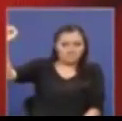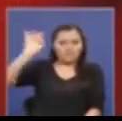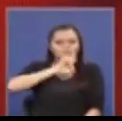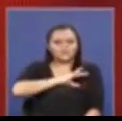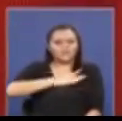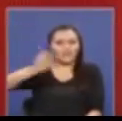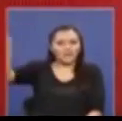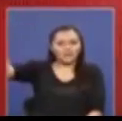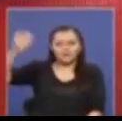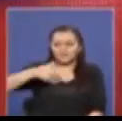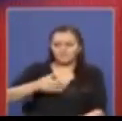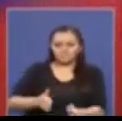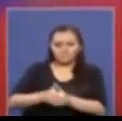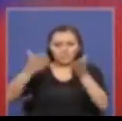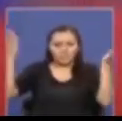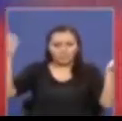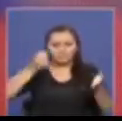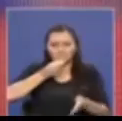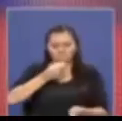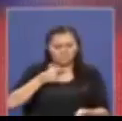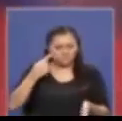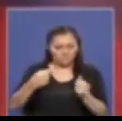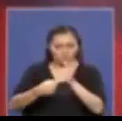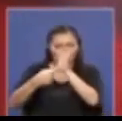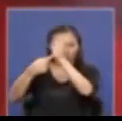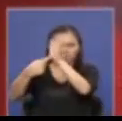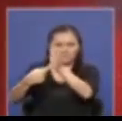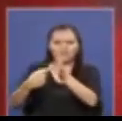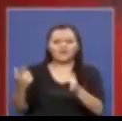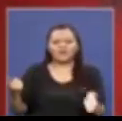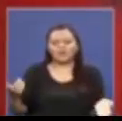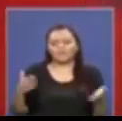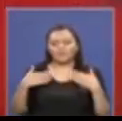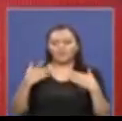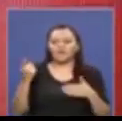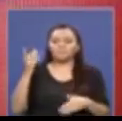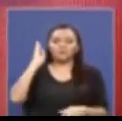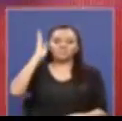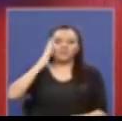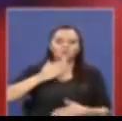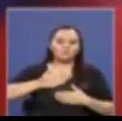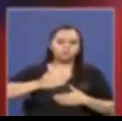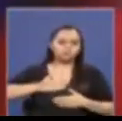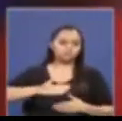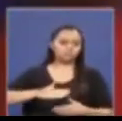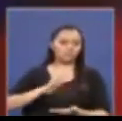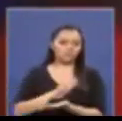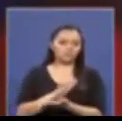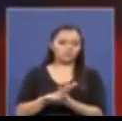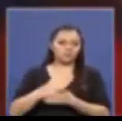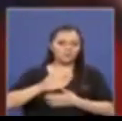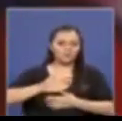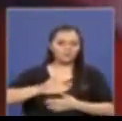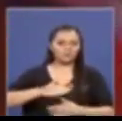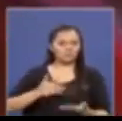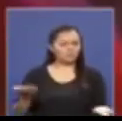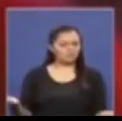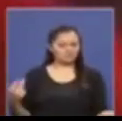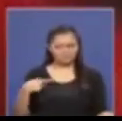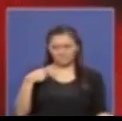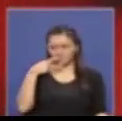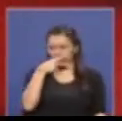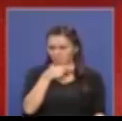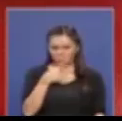algo increíble. Ahí le demostré a Michelle y salió muy contenta, ¿no? Pero, oye, esto, yo no lo he dicho, esto es una